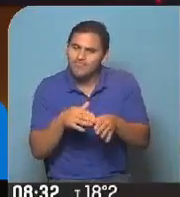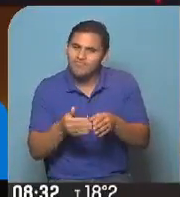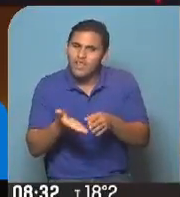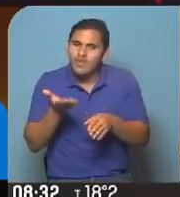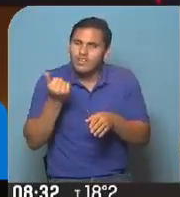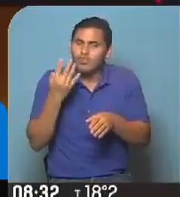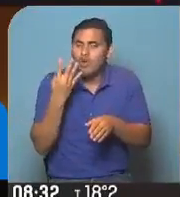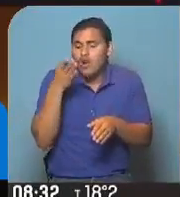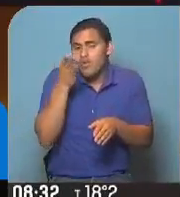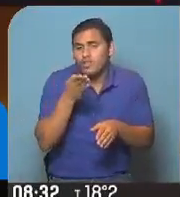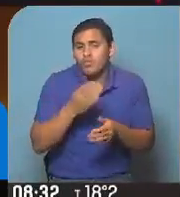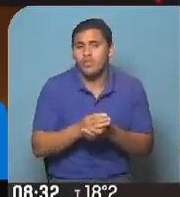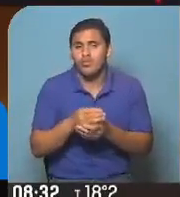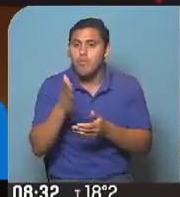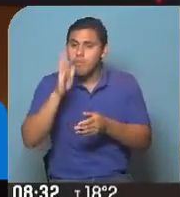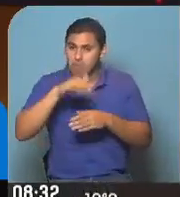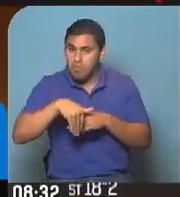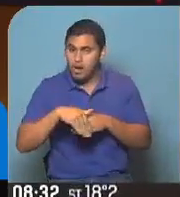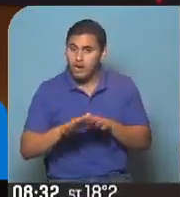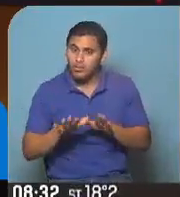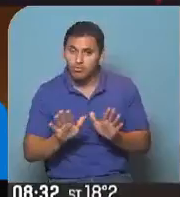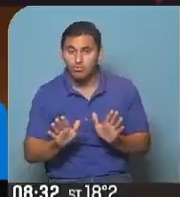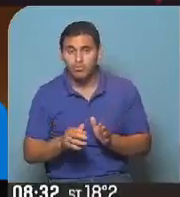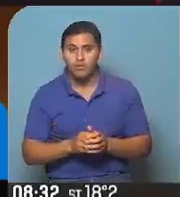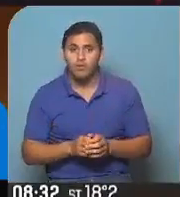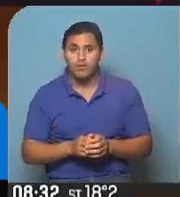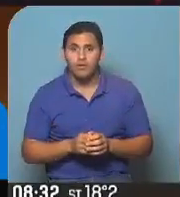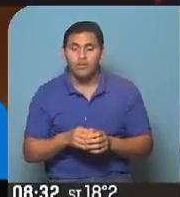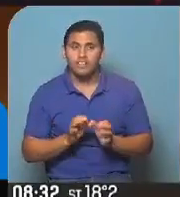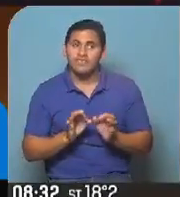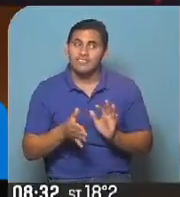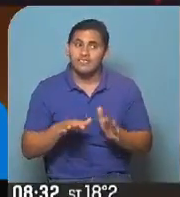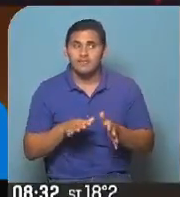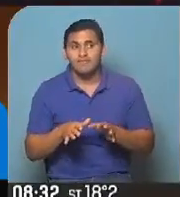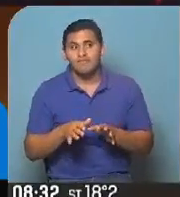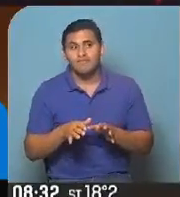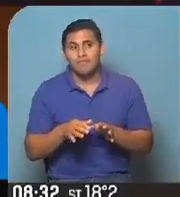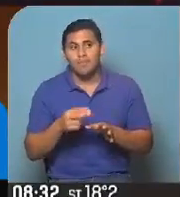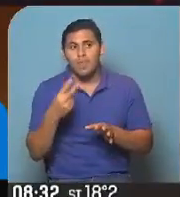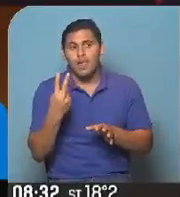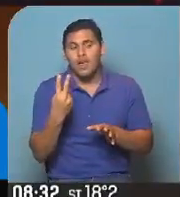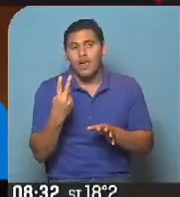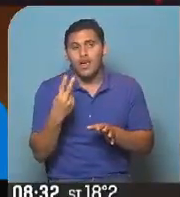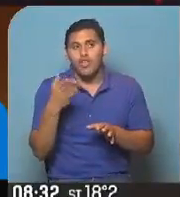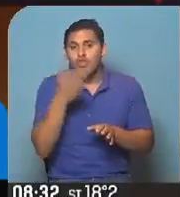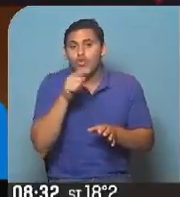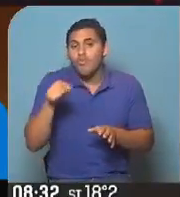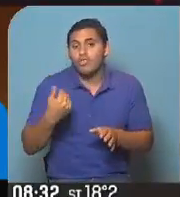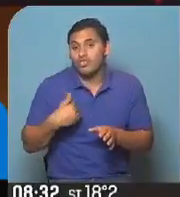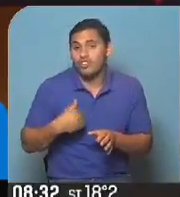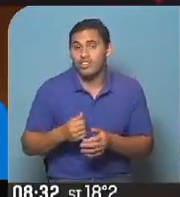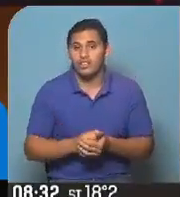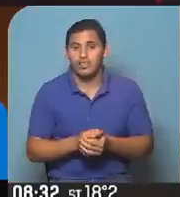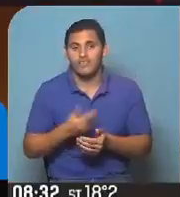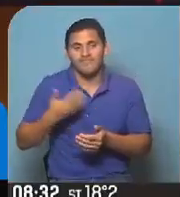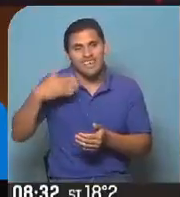medio y bajando paulatinamente y nuevamente llegando a priori al 2% mensual que argentina tiene ya hace más de